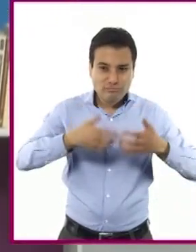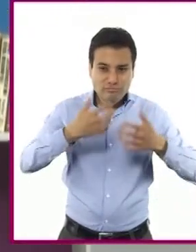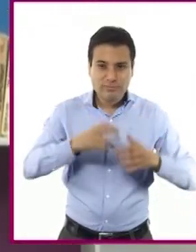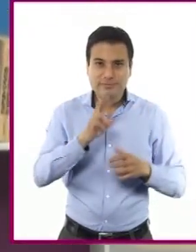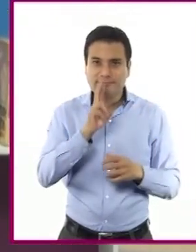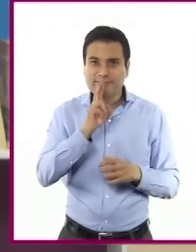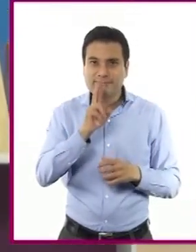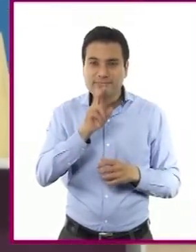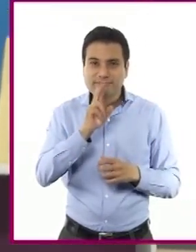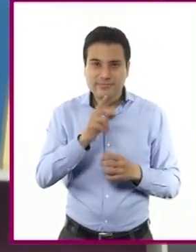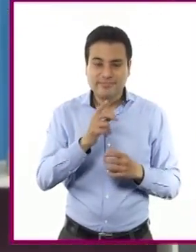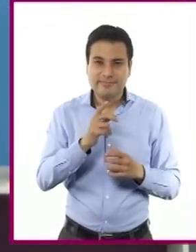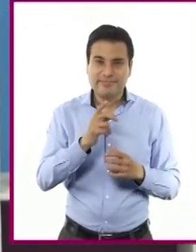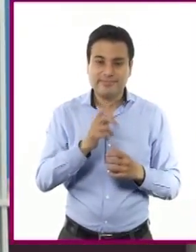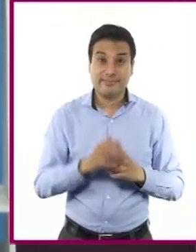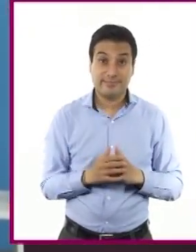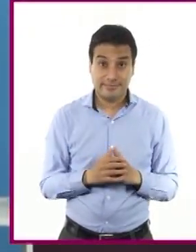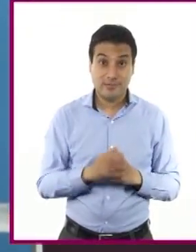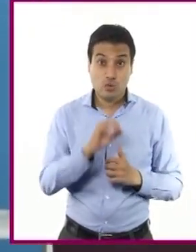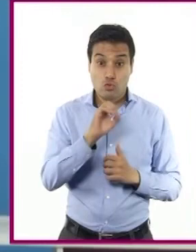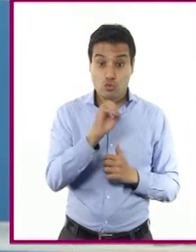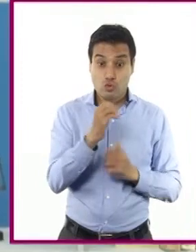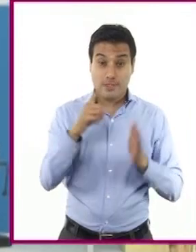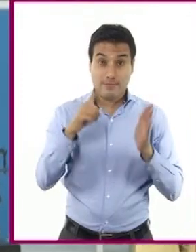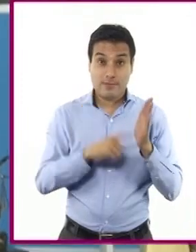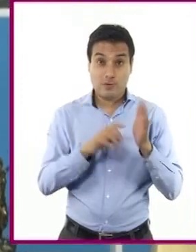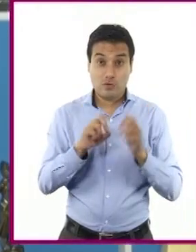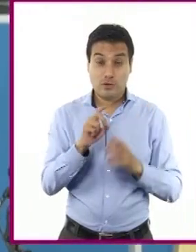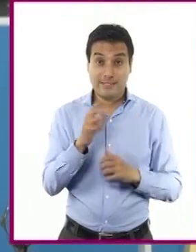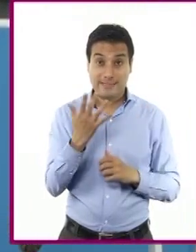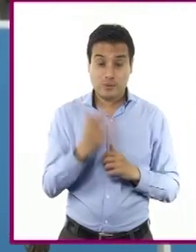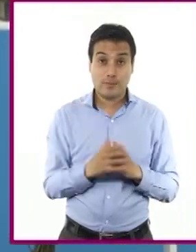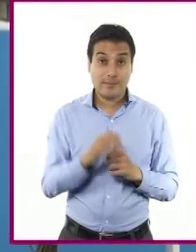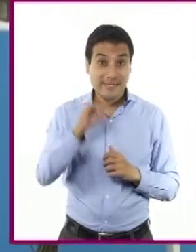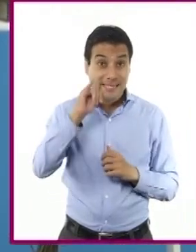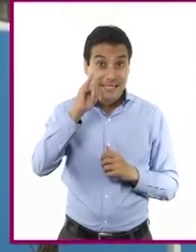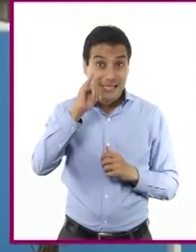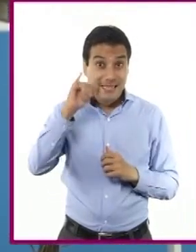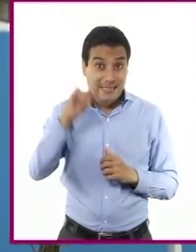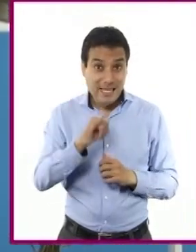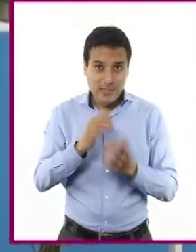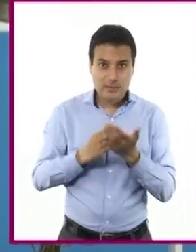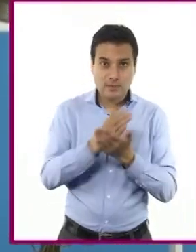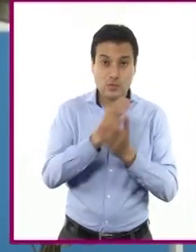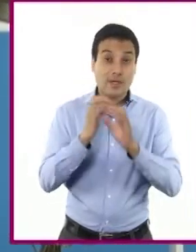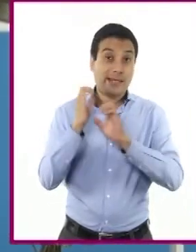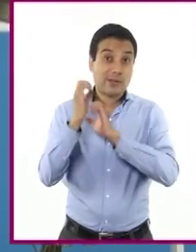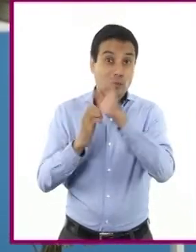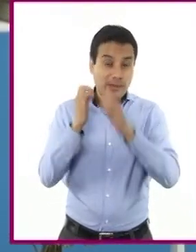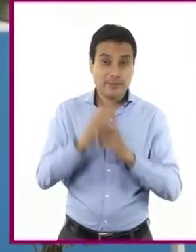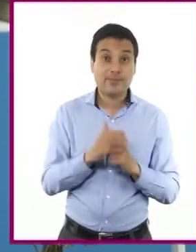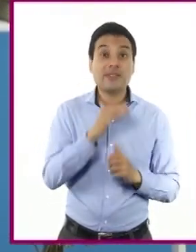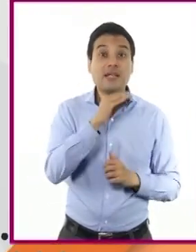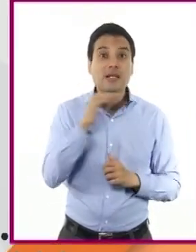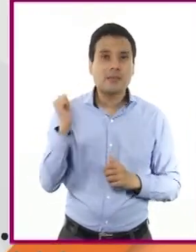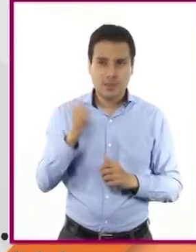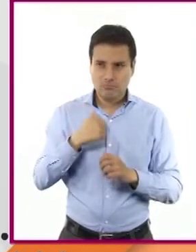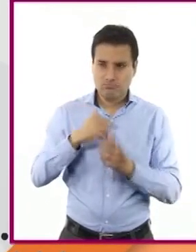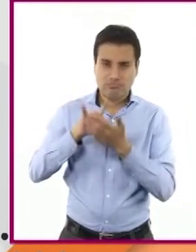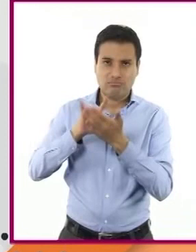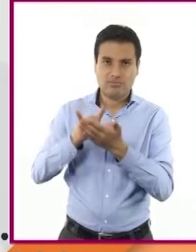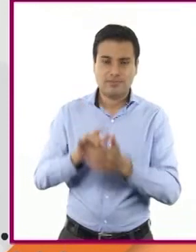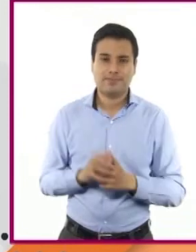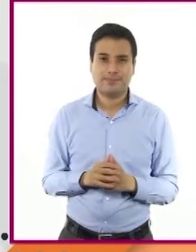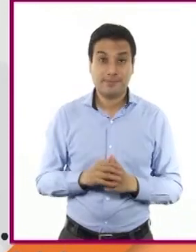enorme fábrica de guerra. En octubre de 1935, Italia invadió Etiopía y Alemania la apoyó.